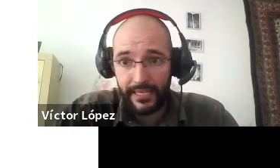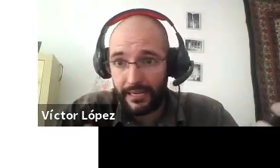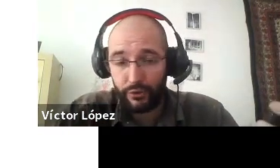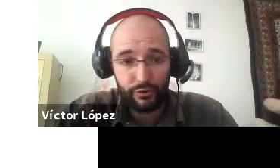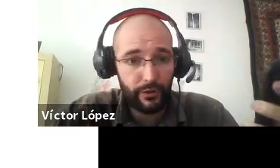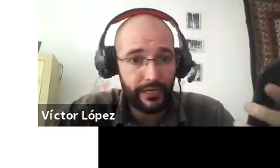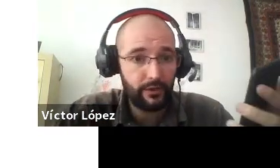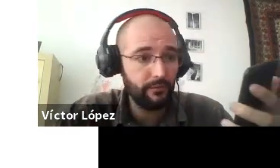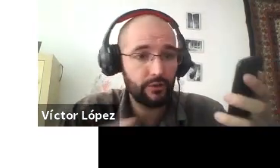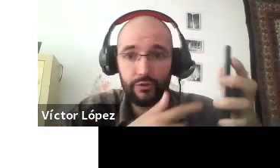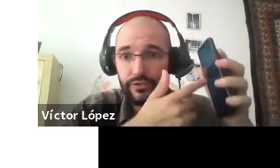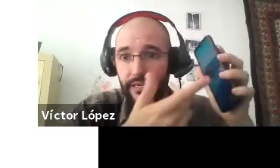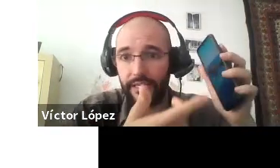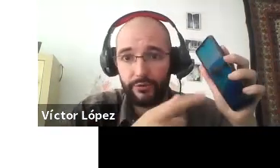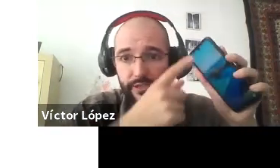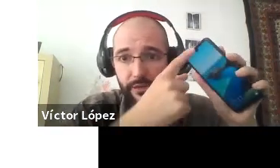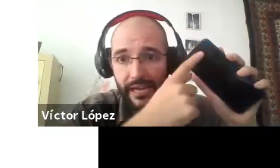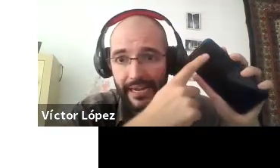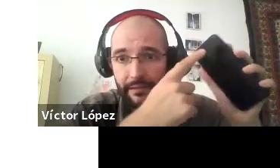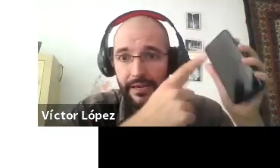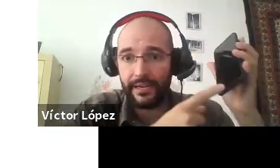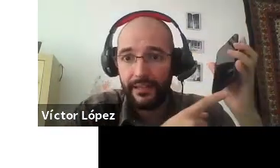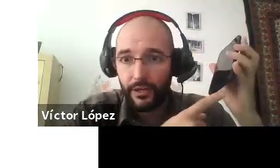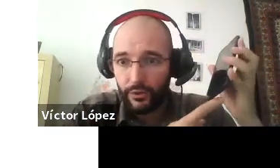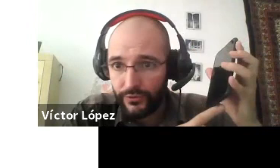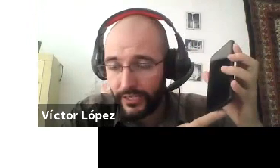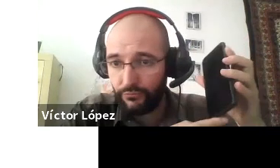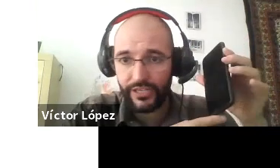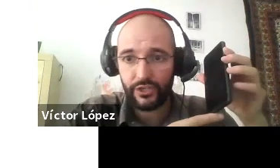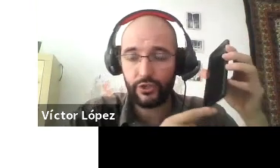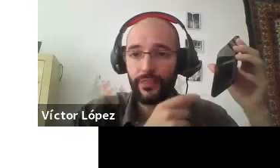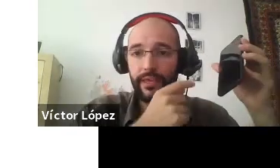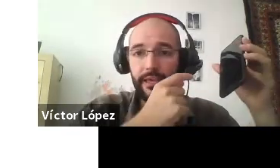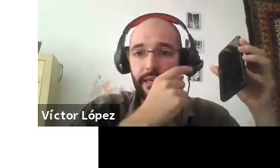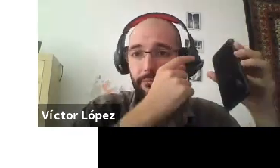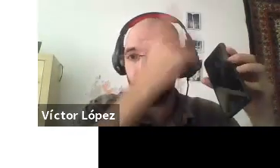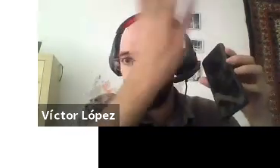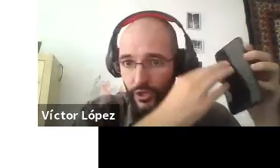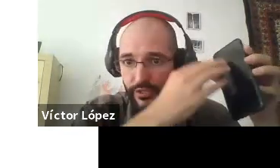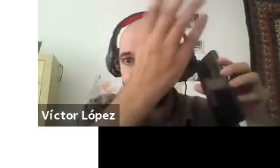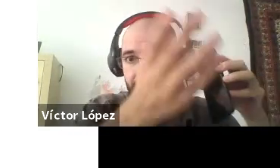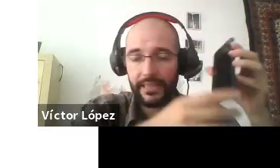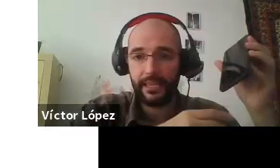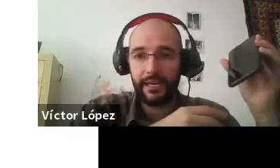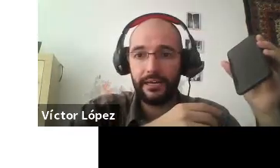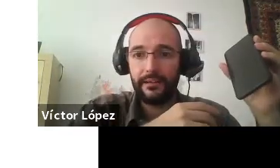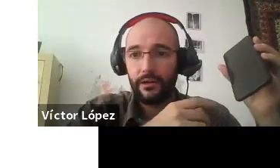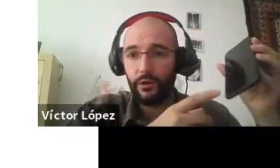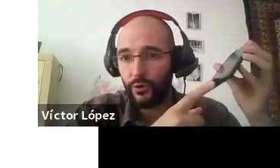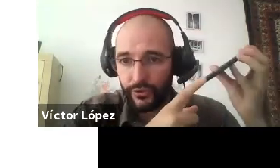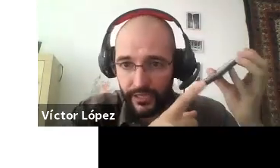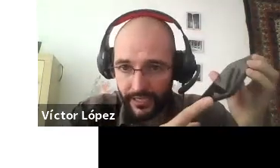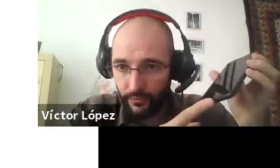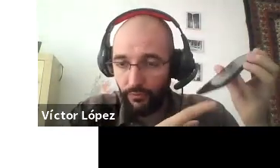mínimamente, digamos, moderno, pues contiene pues desde una cámara, contiene un sensor de posición, de distancia,